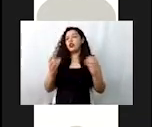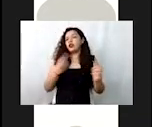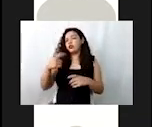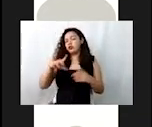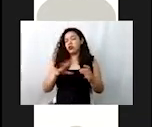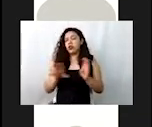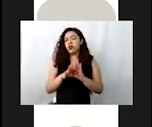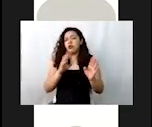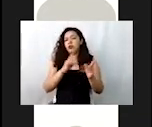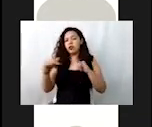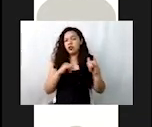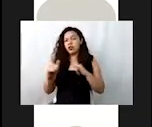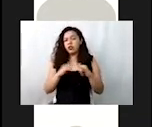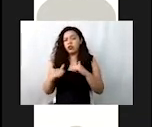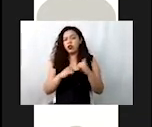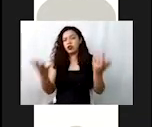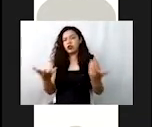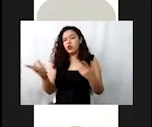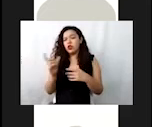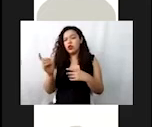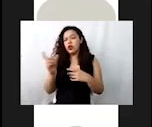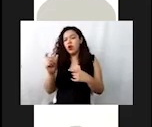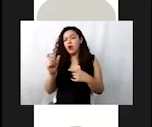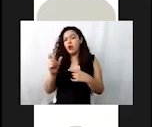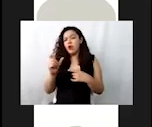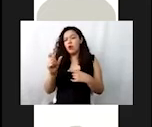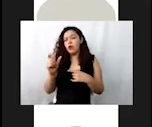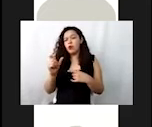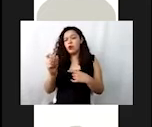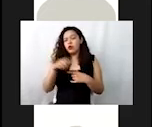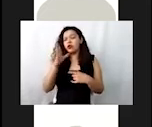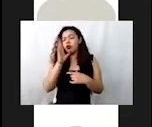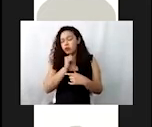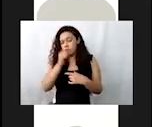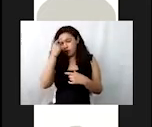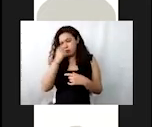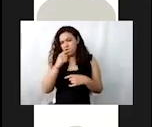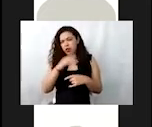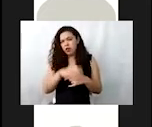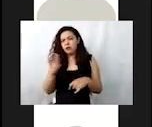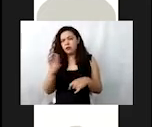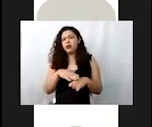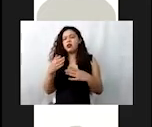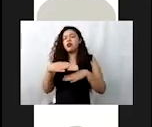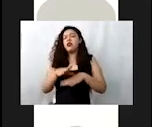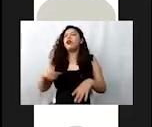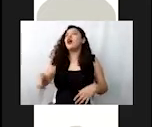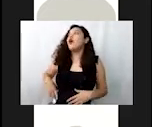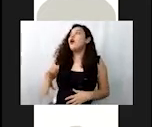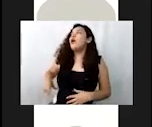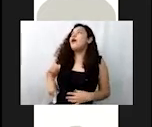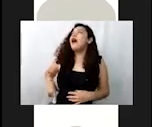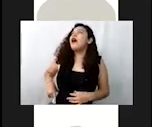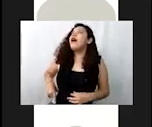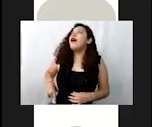territorios y comunidades, cuando no es posible que esto suceda, sobre todo con gobiernos centrales,